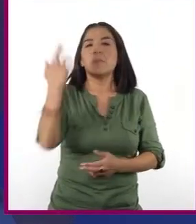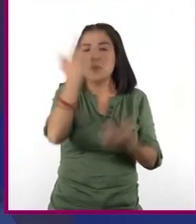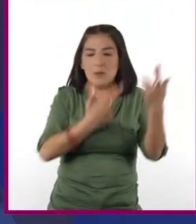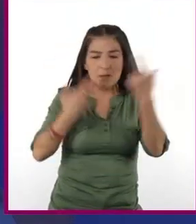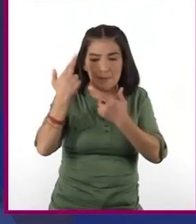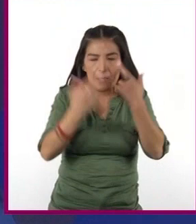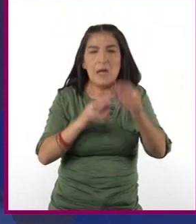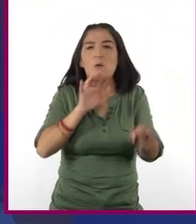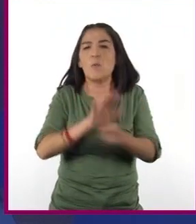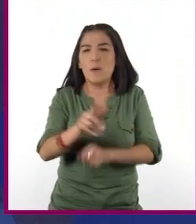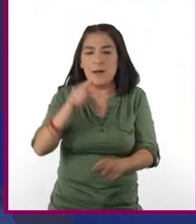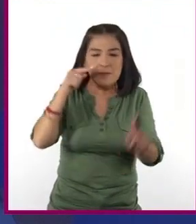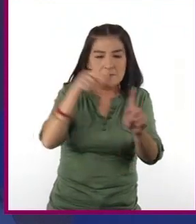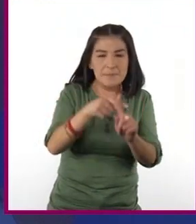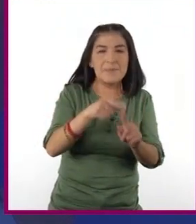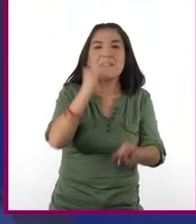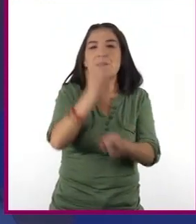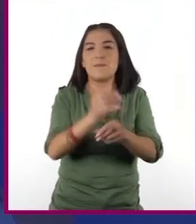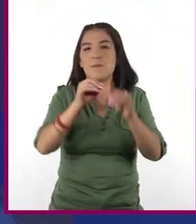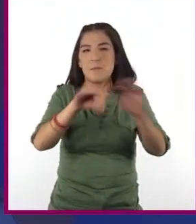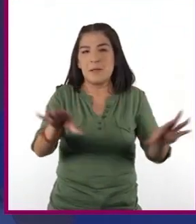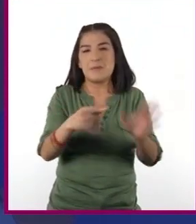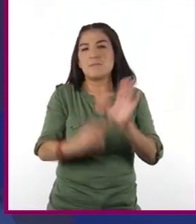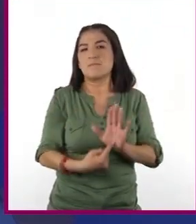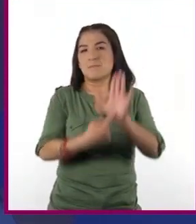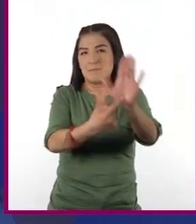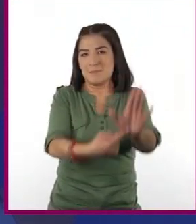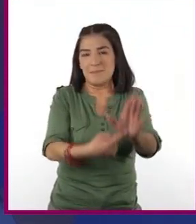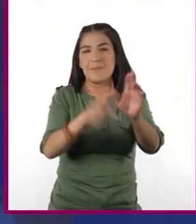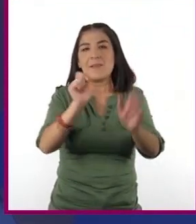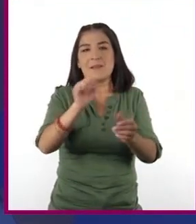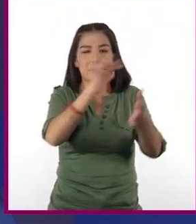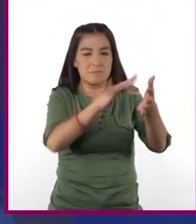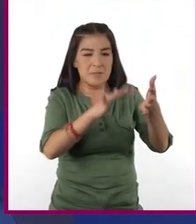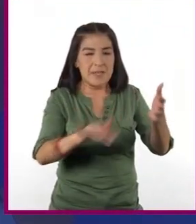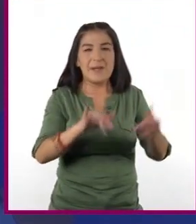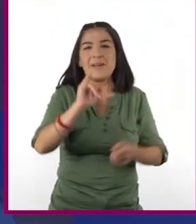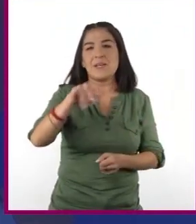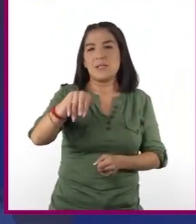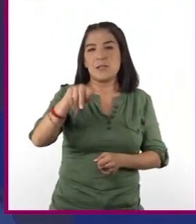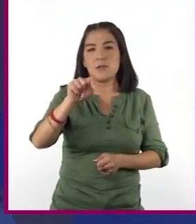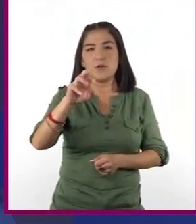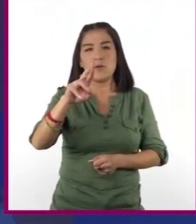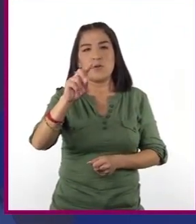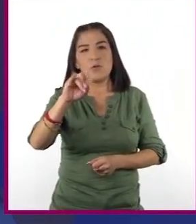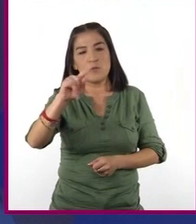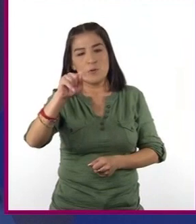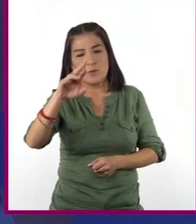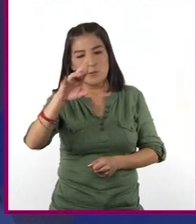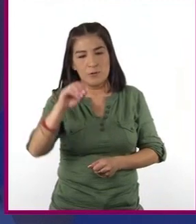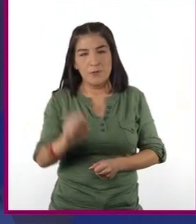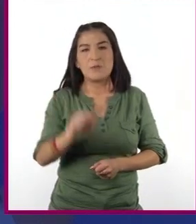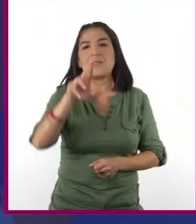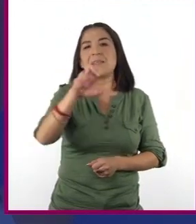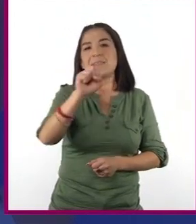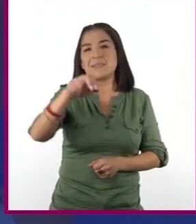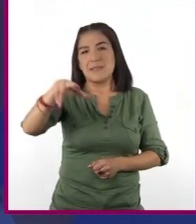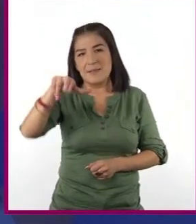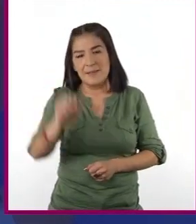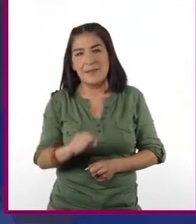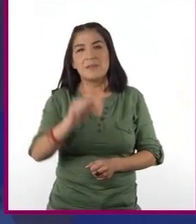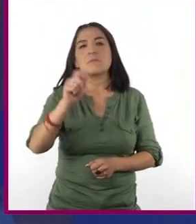Analiza e identifica la información presentada en textos introductorios, prólogos, reseñas, dedicatorias